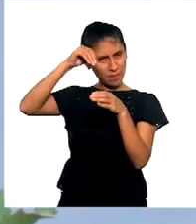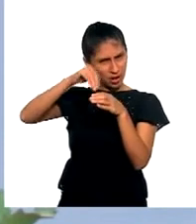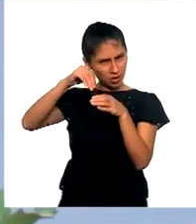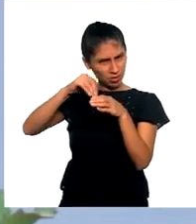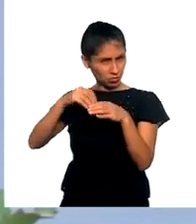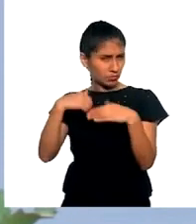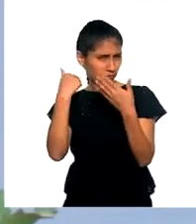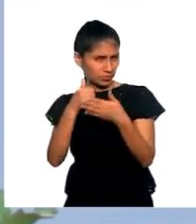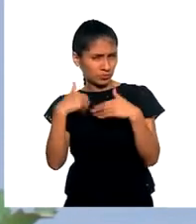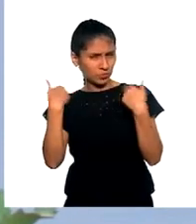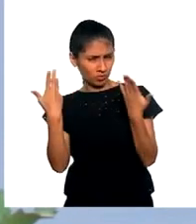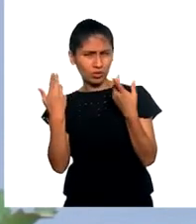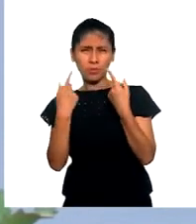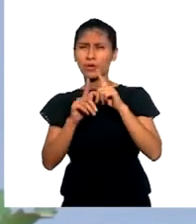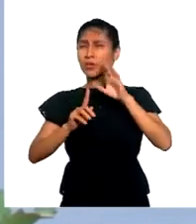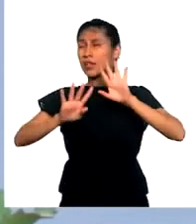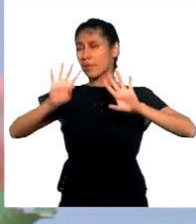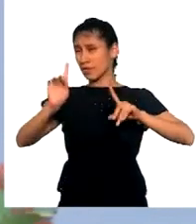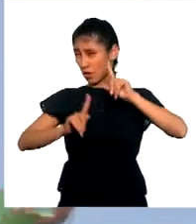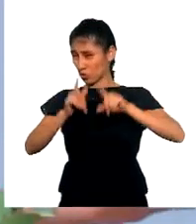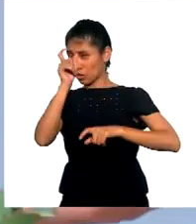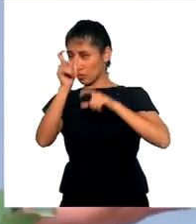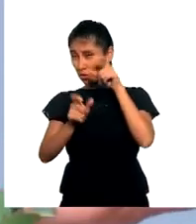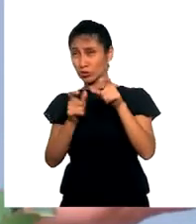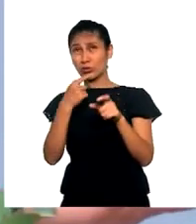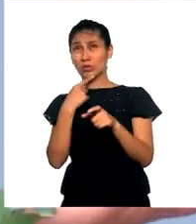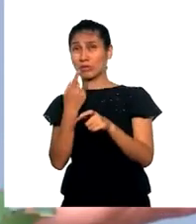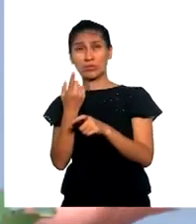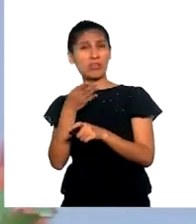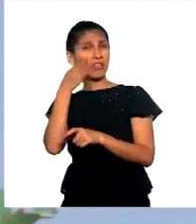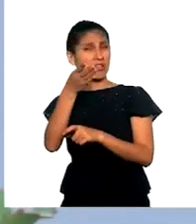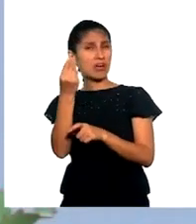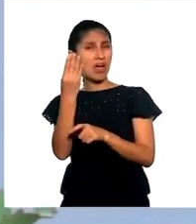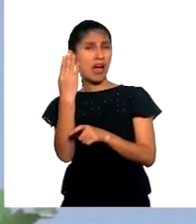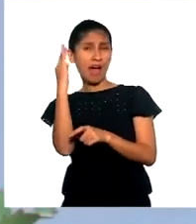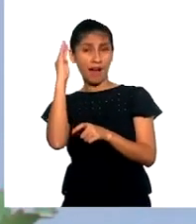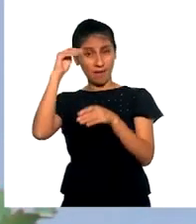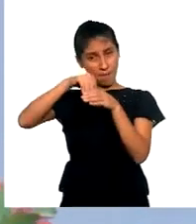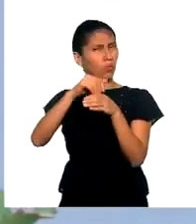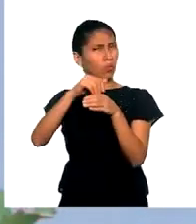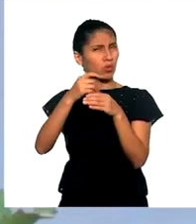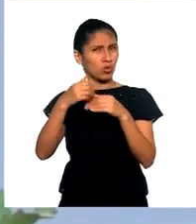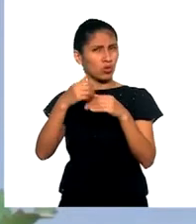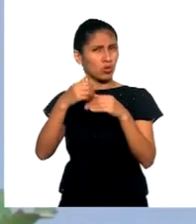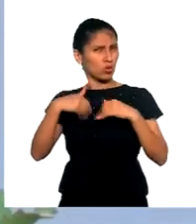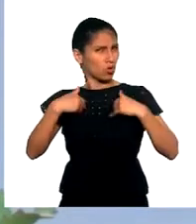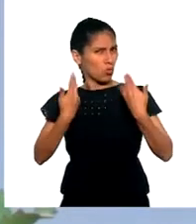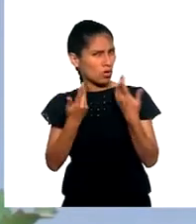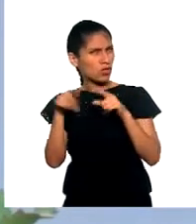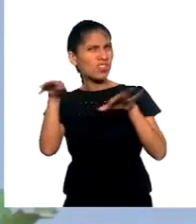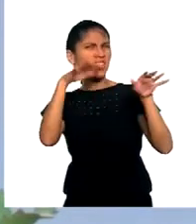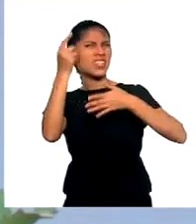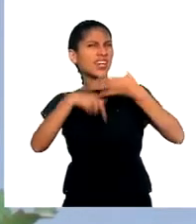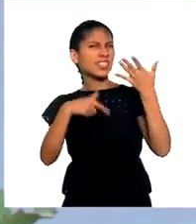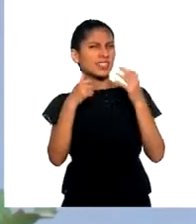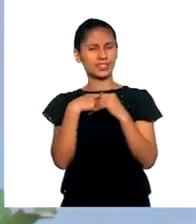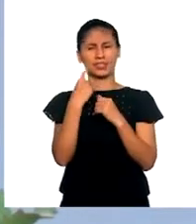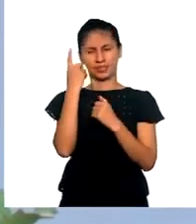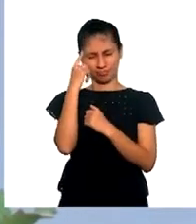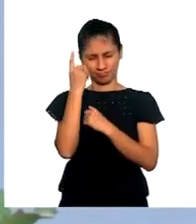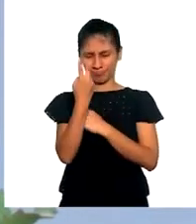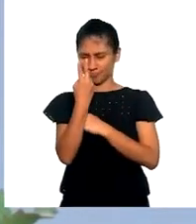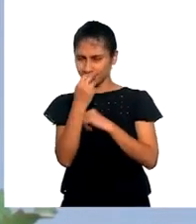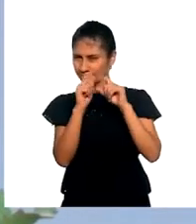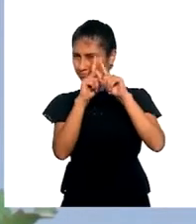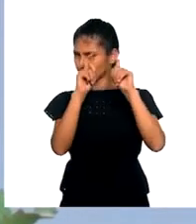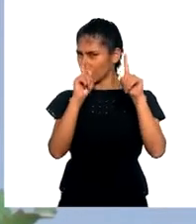a ir al banco y sacar una cuenta que otras opciones hay preguntando preguntando veo que existen otras